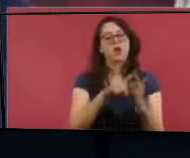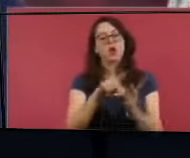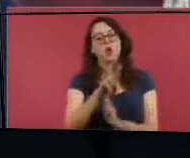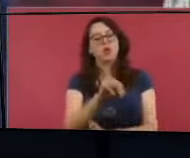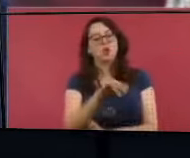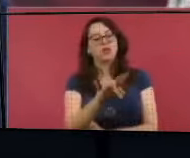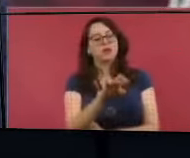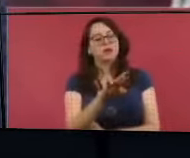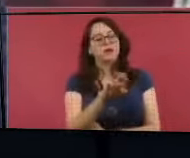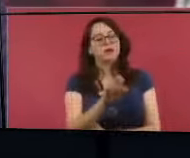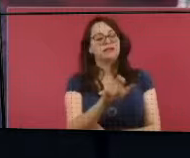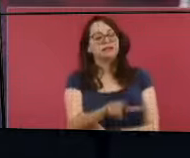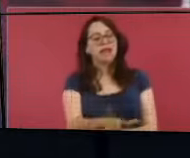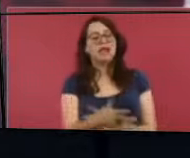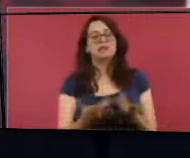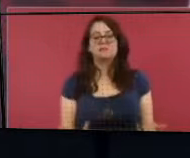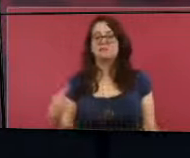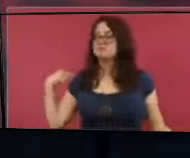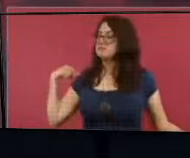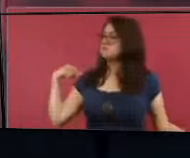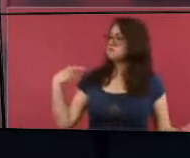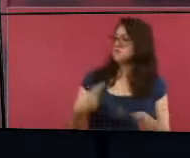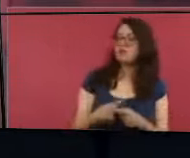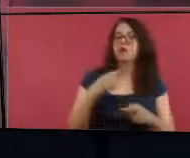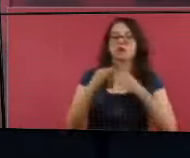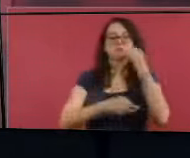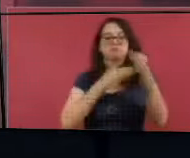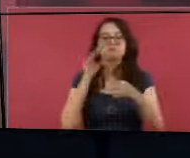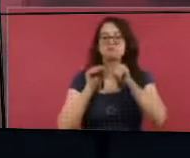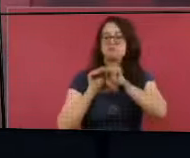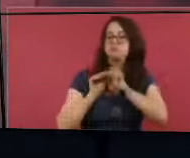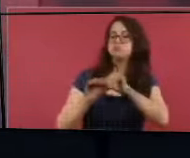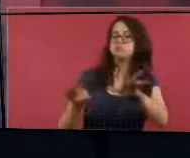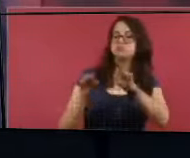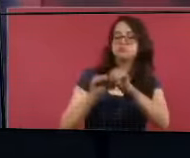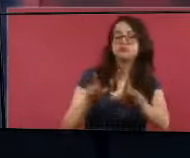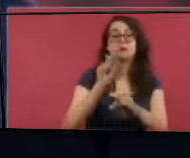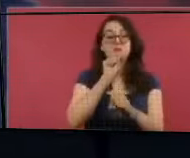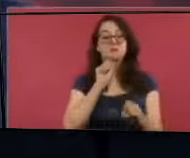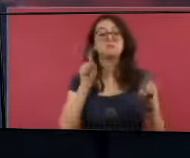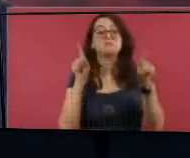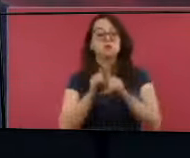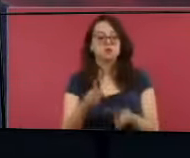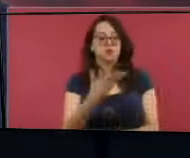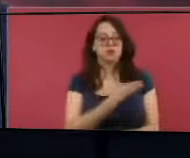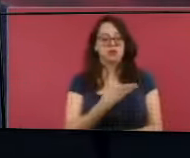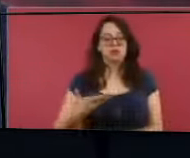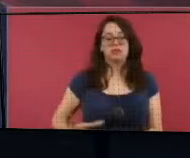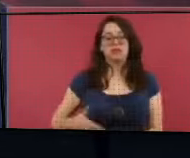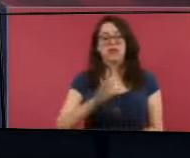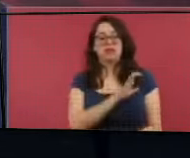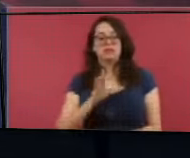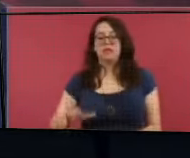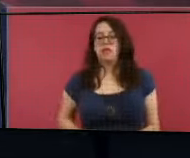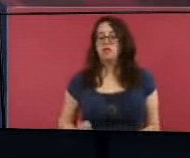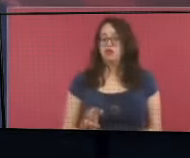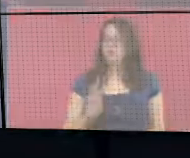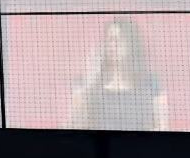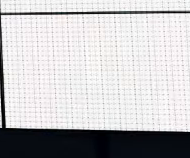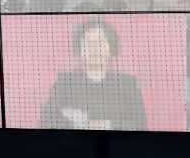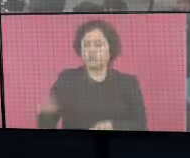podemos ir con los temas de medio ambiente con la destrucción al tren Maya las empresas que no